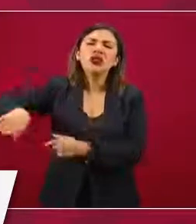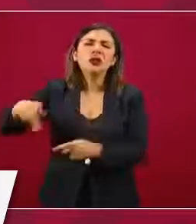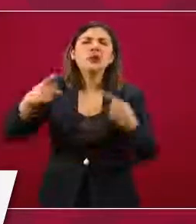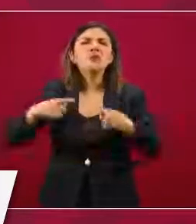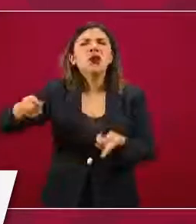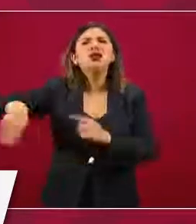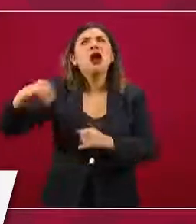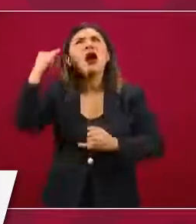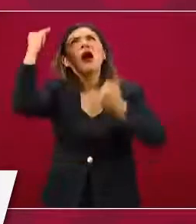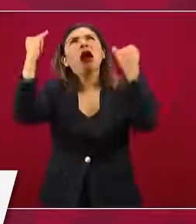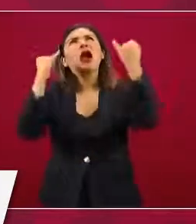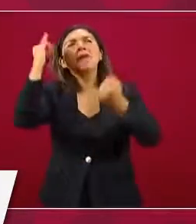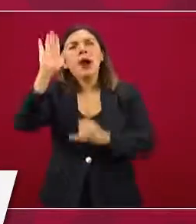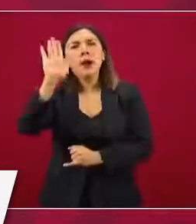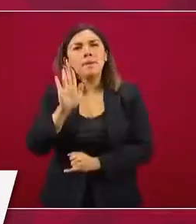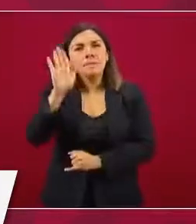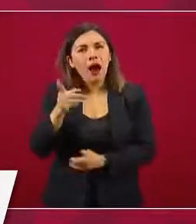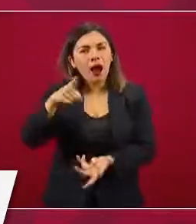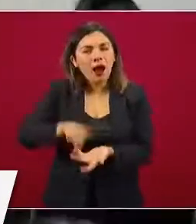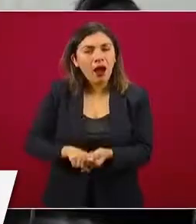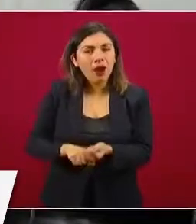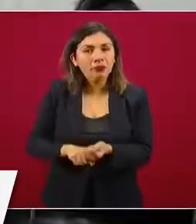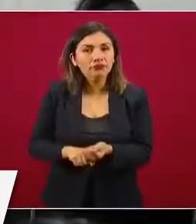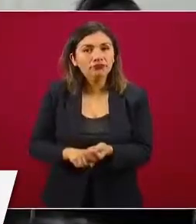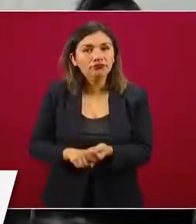ciudadanos imaginarios,